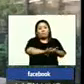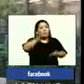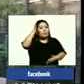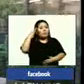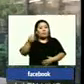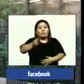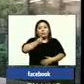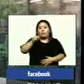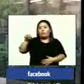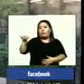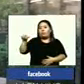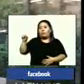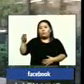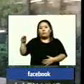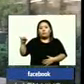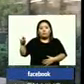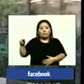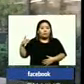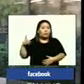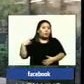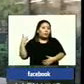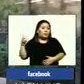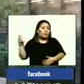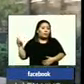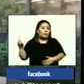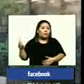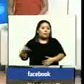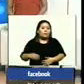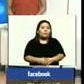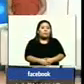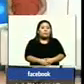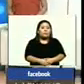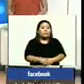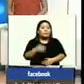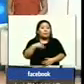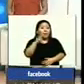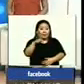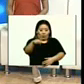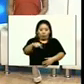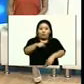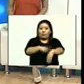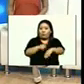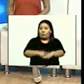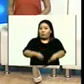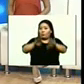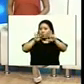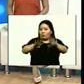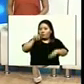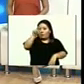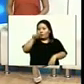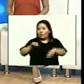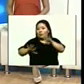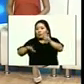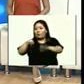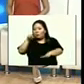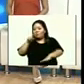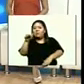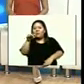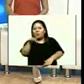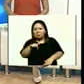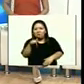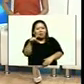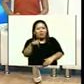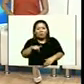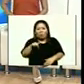López, Voz de América, Washington. Son las nueve de la noche con once minutos y hace